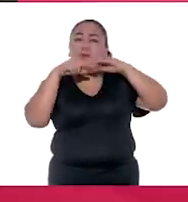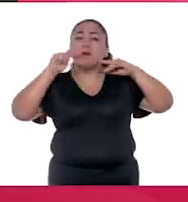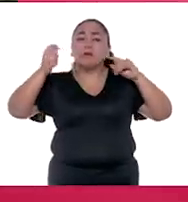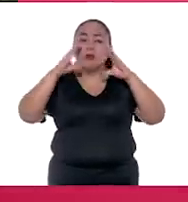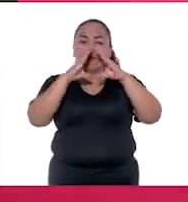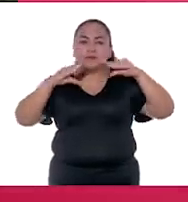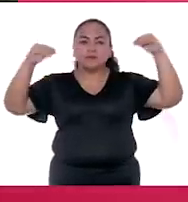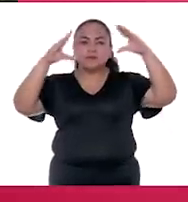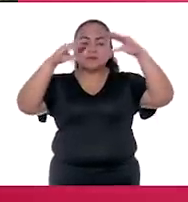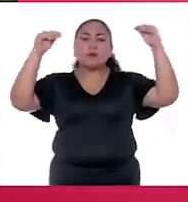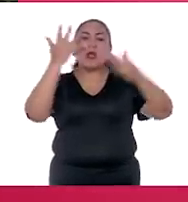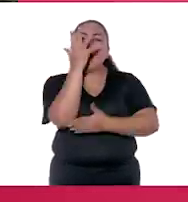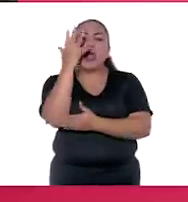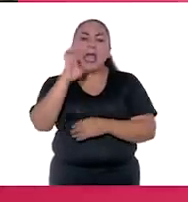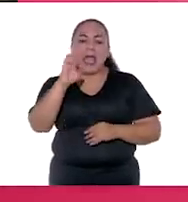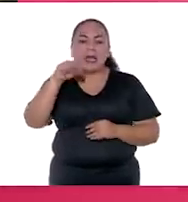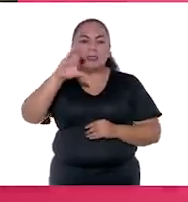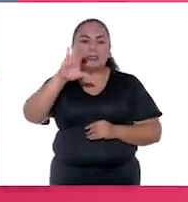y encinos.